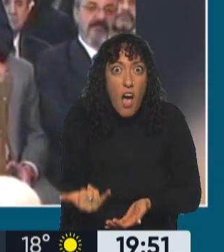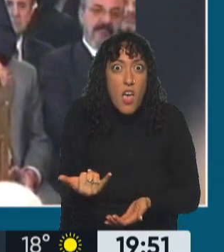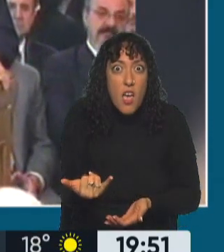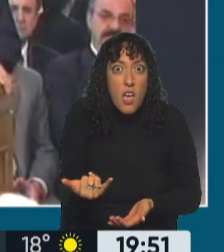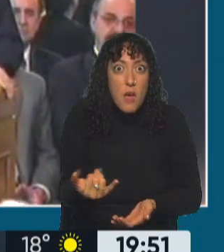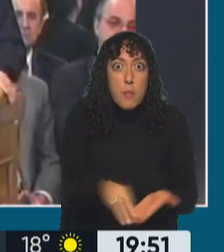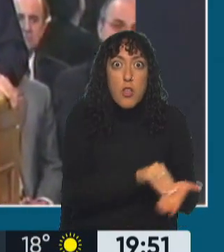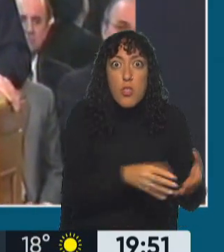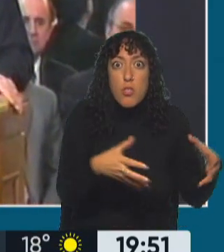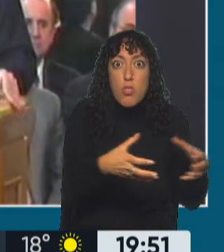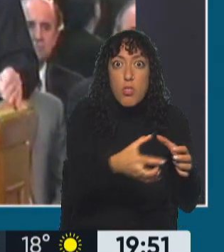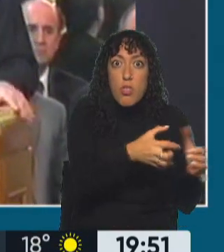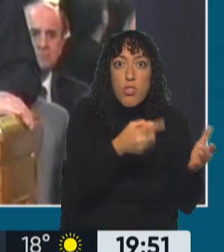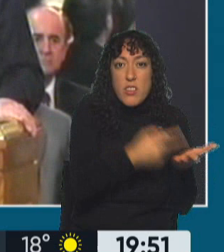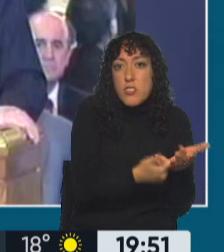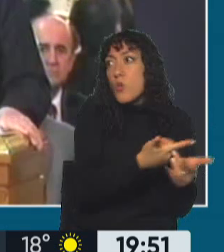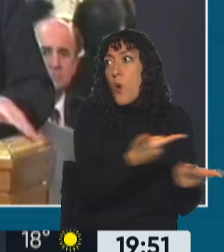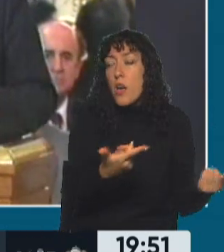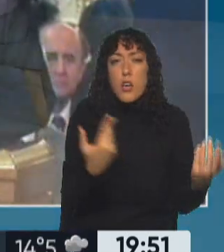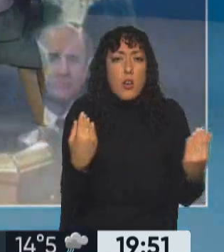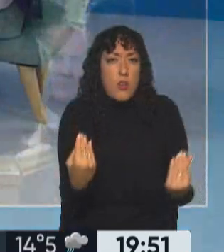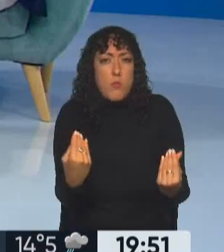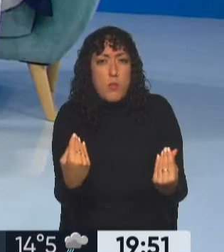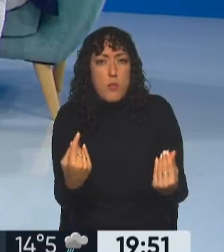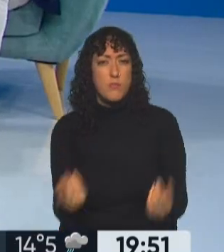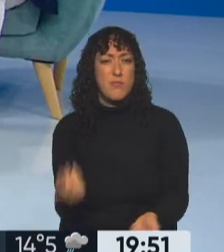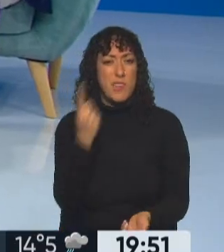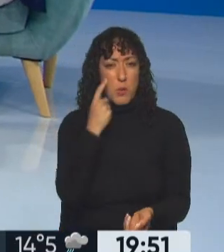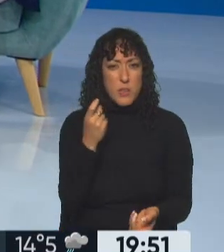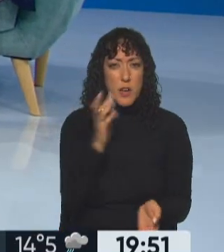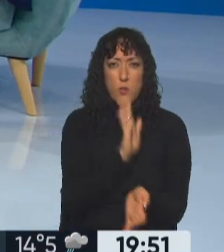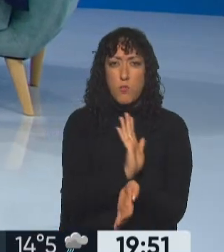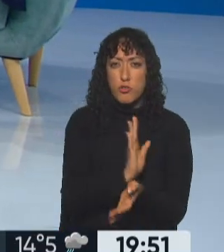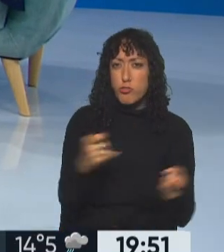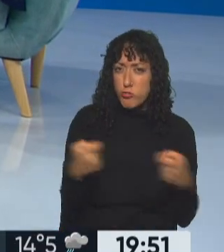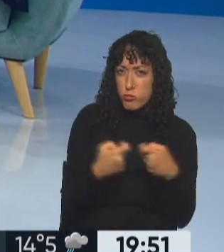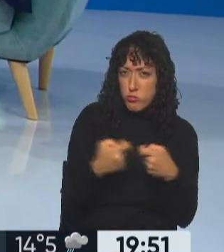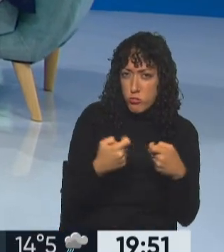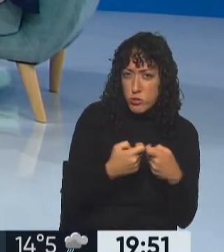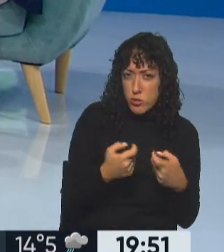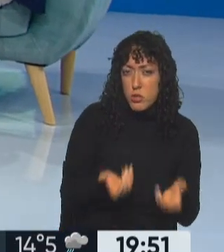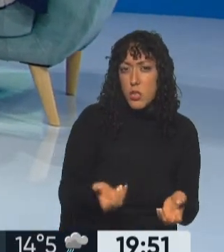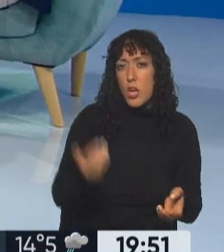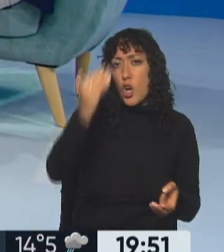no decide. Por eso, fíjate vos, es una complicidad, y yo digo bien